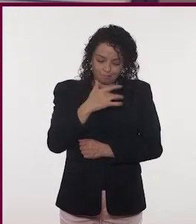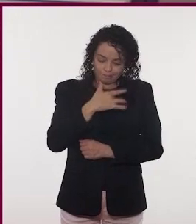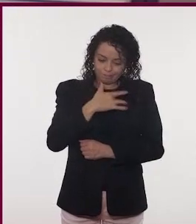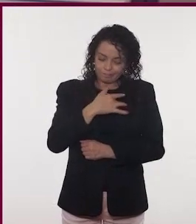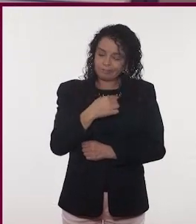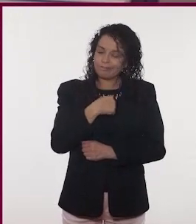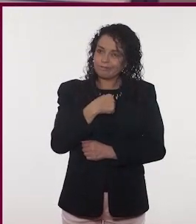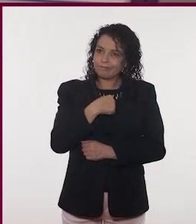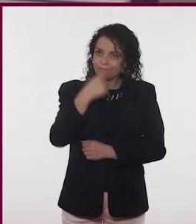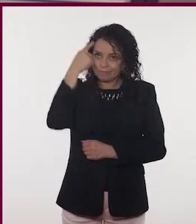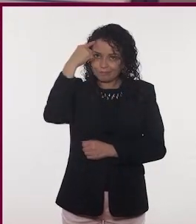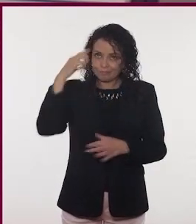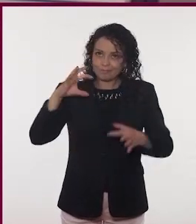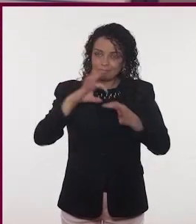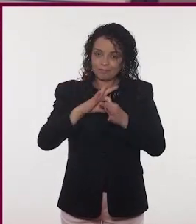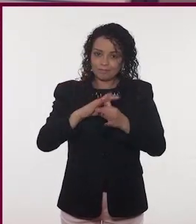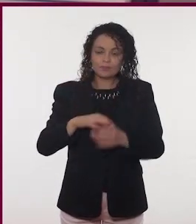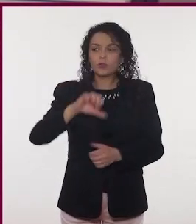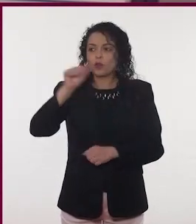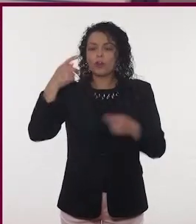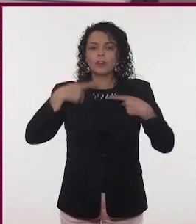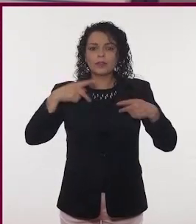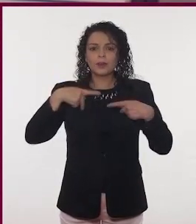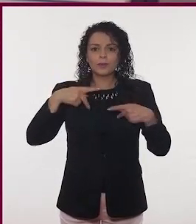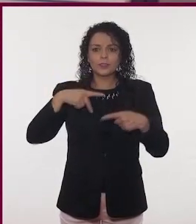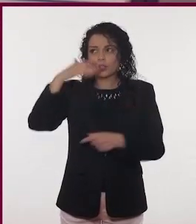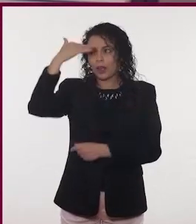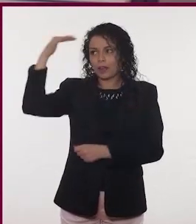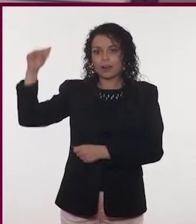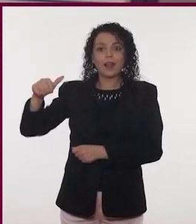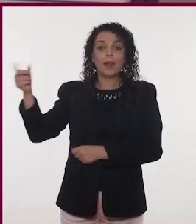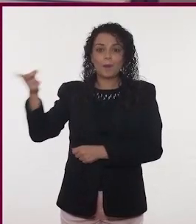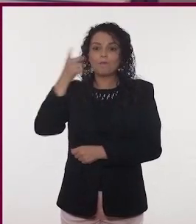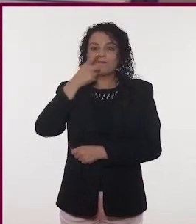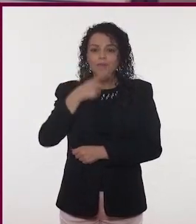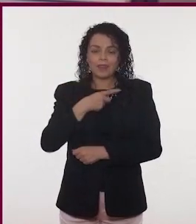también desde siempre supo lo que amaba nos regaló su testimonio. ¡Vamos!